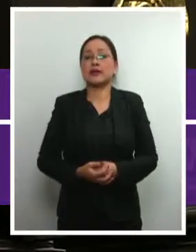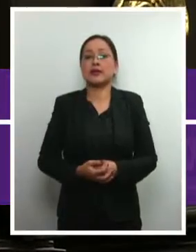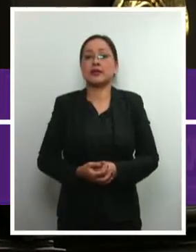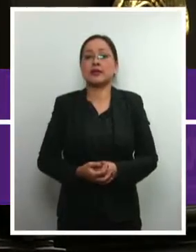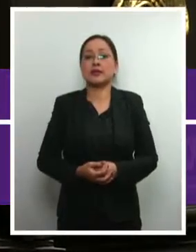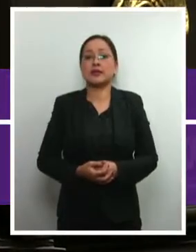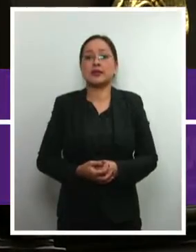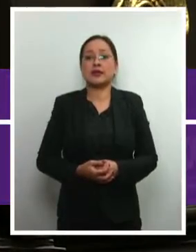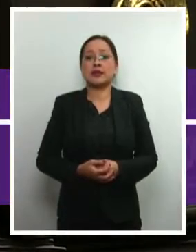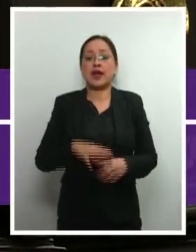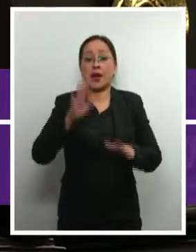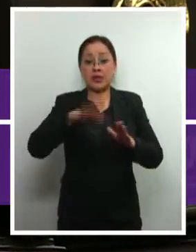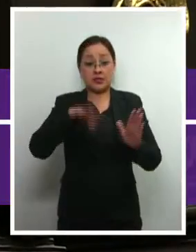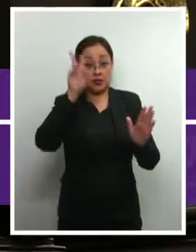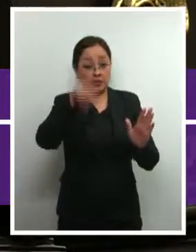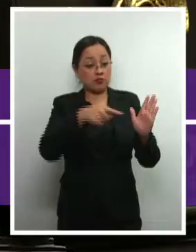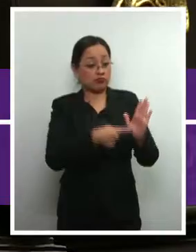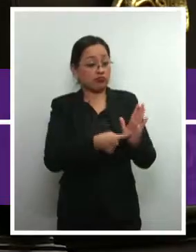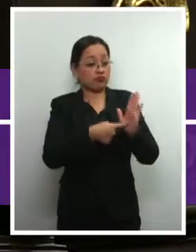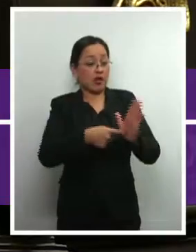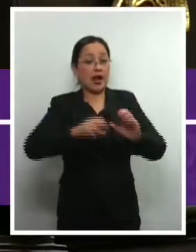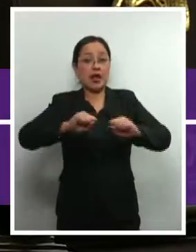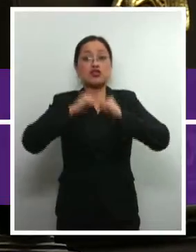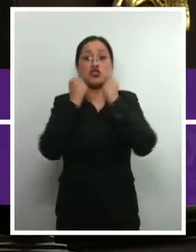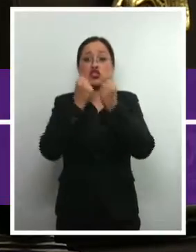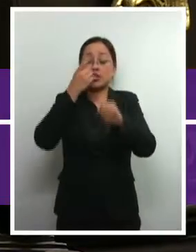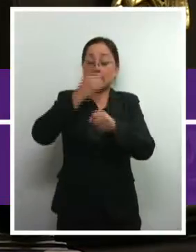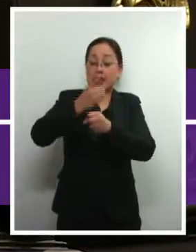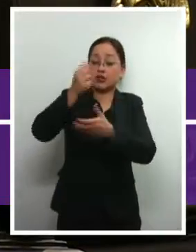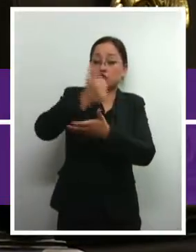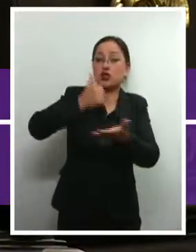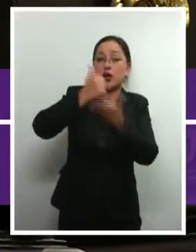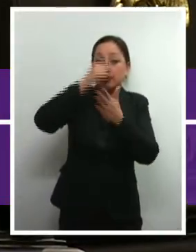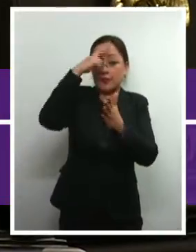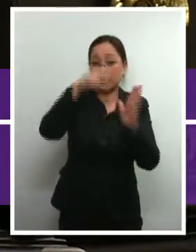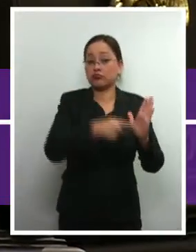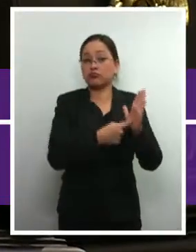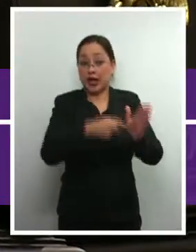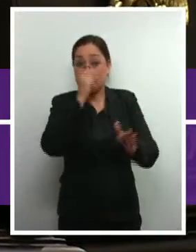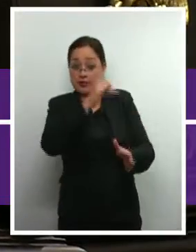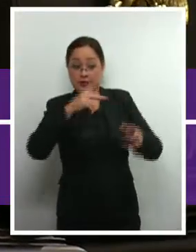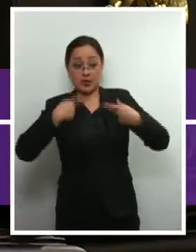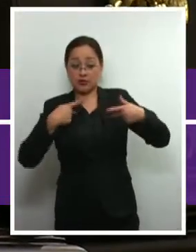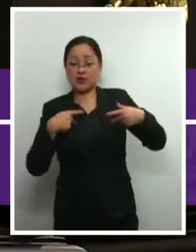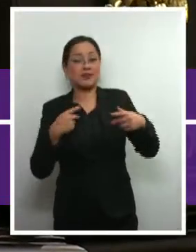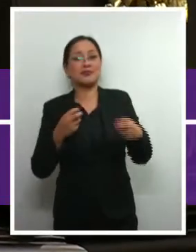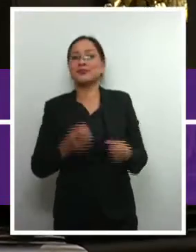a la sociedad capitalina. Estamos aquí con un compromiso,